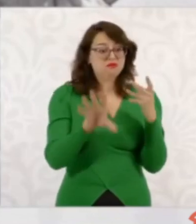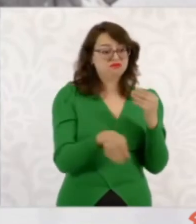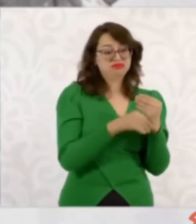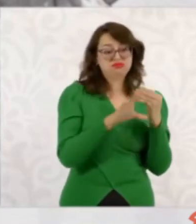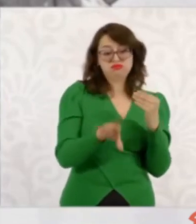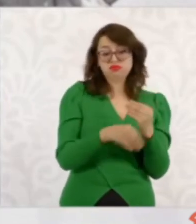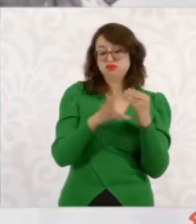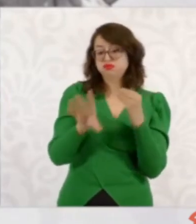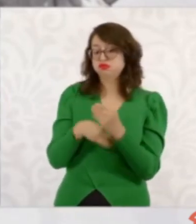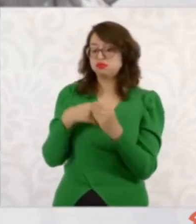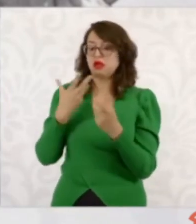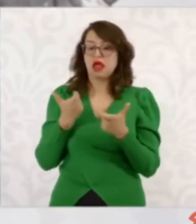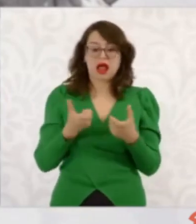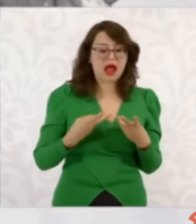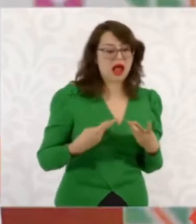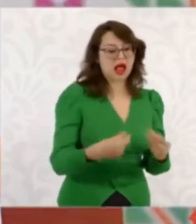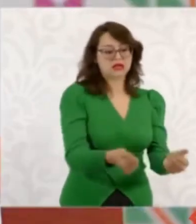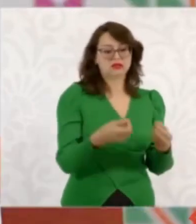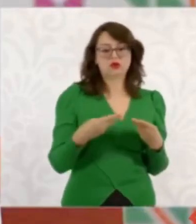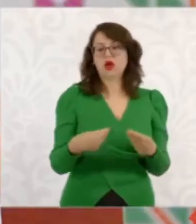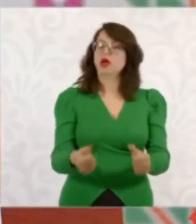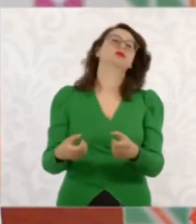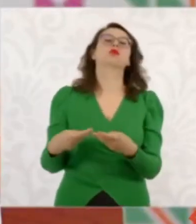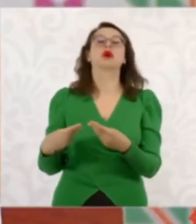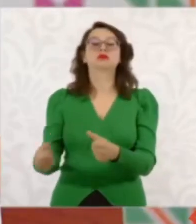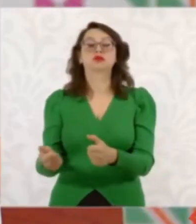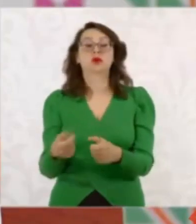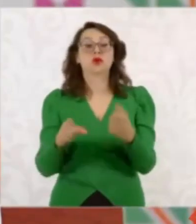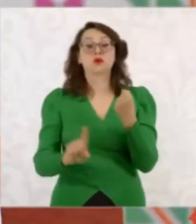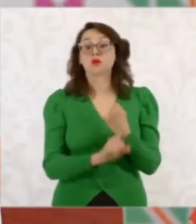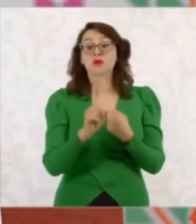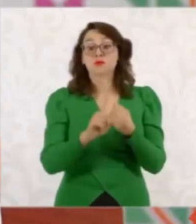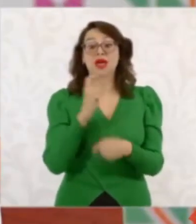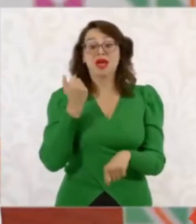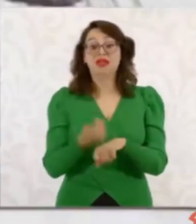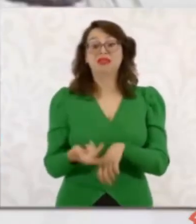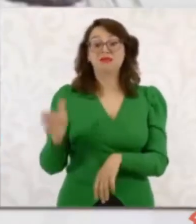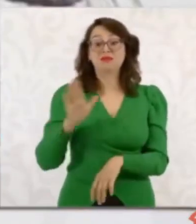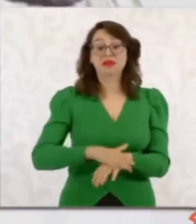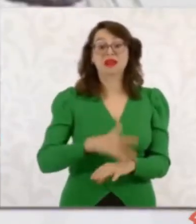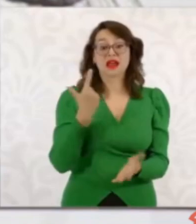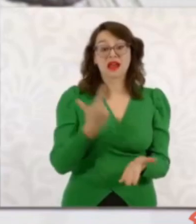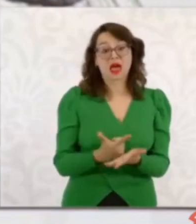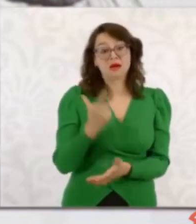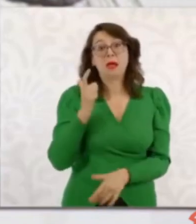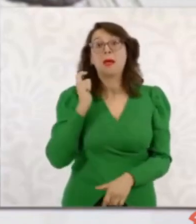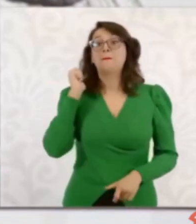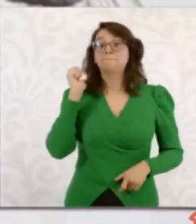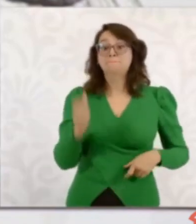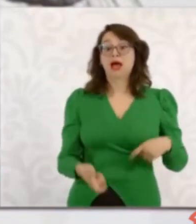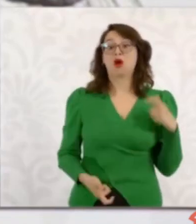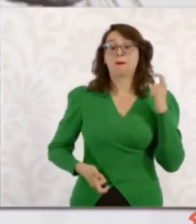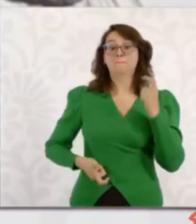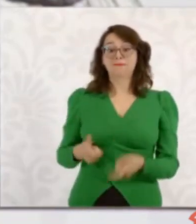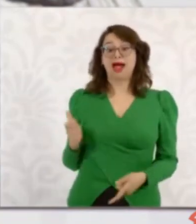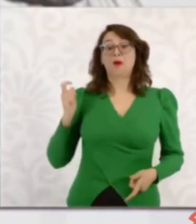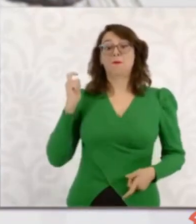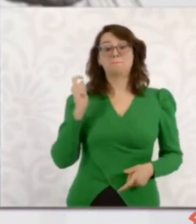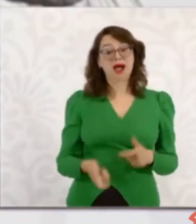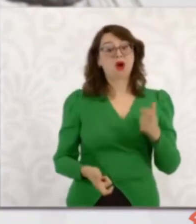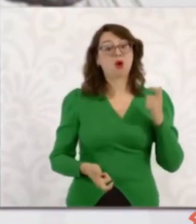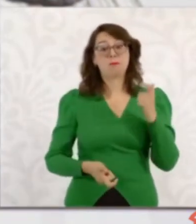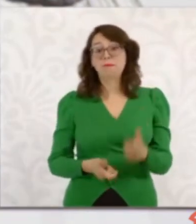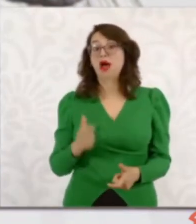administrativo pues muy grave, digo administrativo, porque cada pago que se le tiene que hacer a una empresa